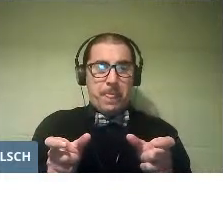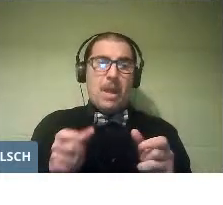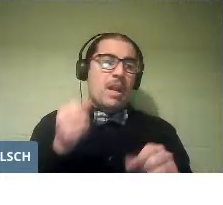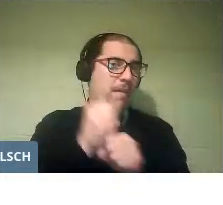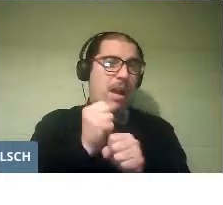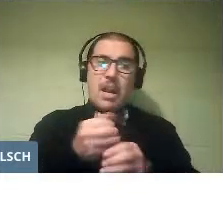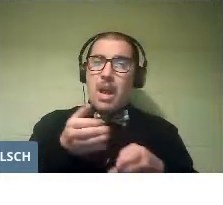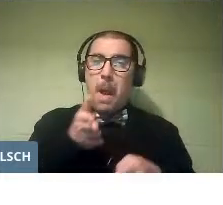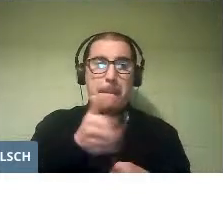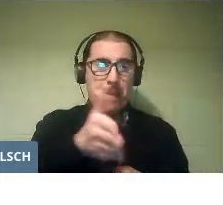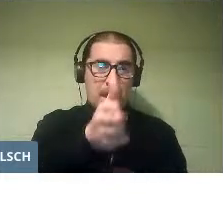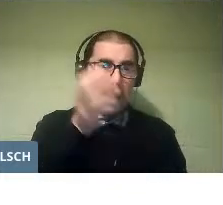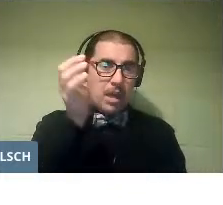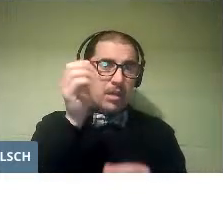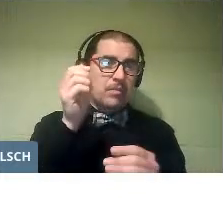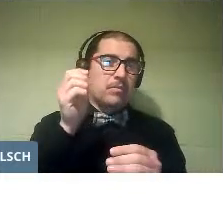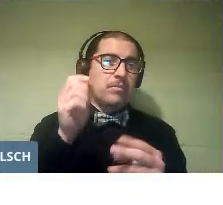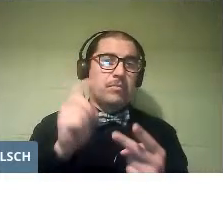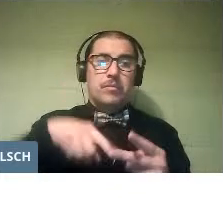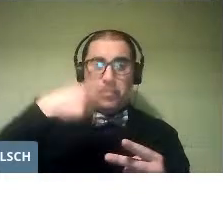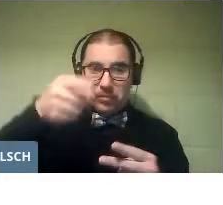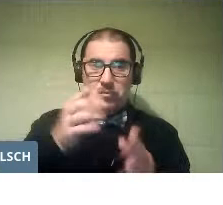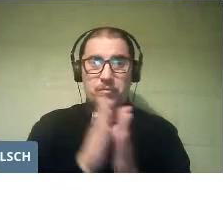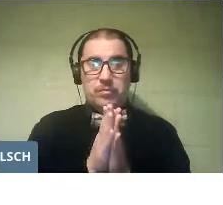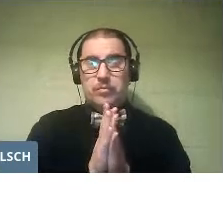pescadora. La próxima, por favor.